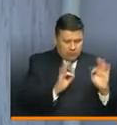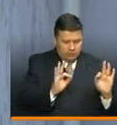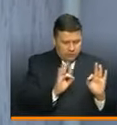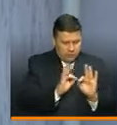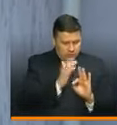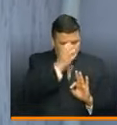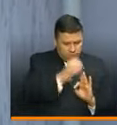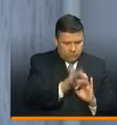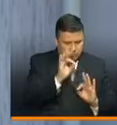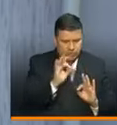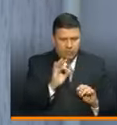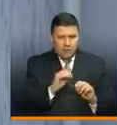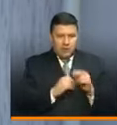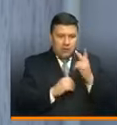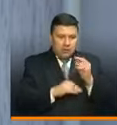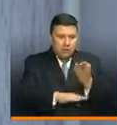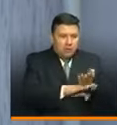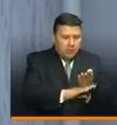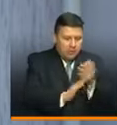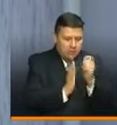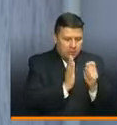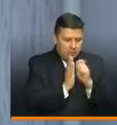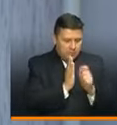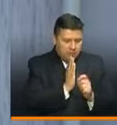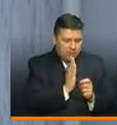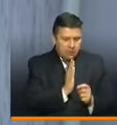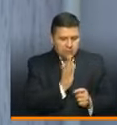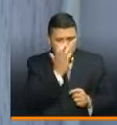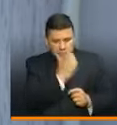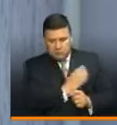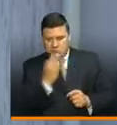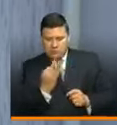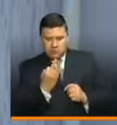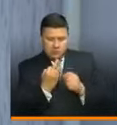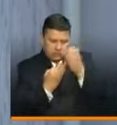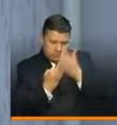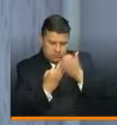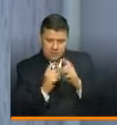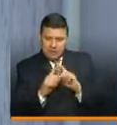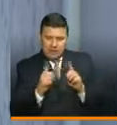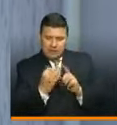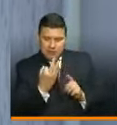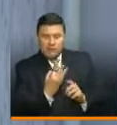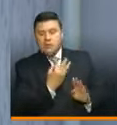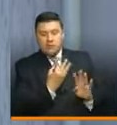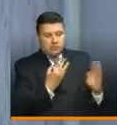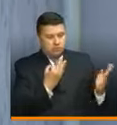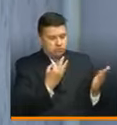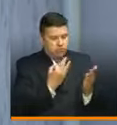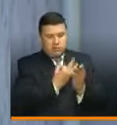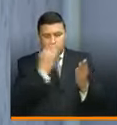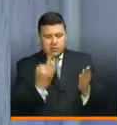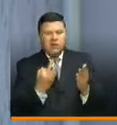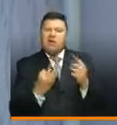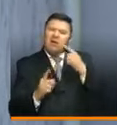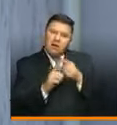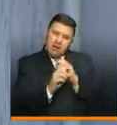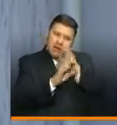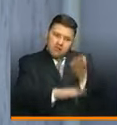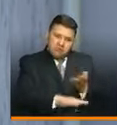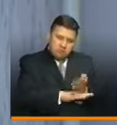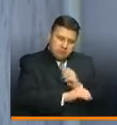Cada evaluador revisaba 20 propuestas y cada propuesta era evaluada por tres evaluadores distintos, garantizando transparencia y